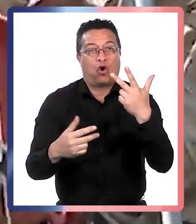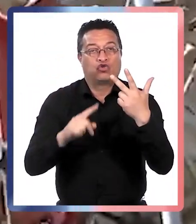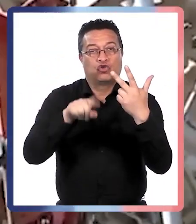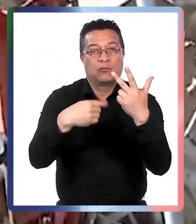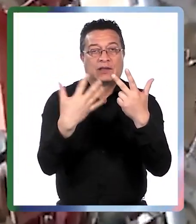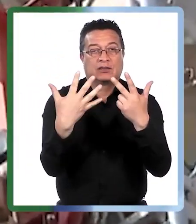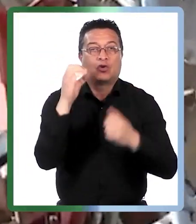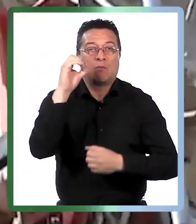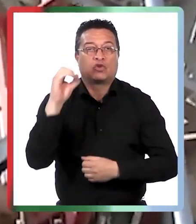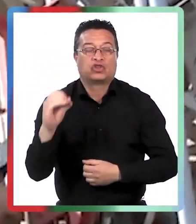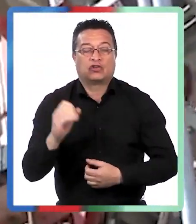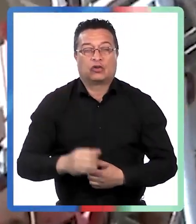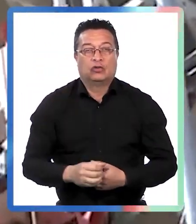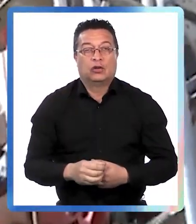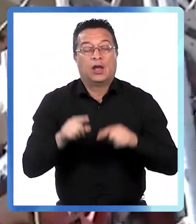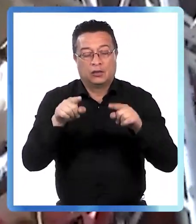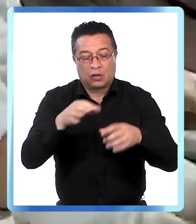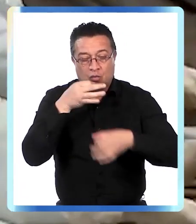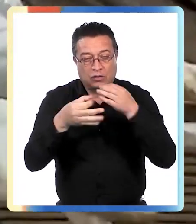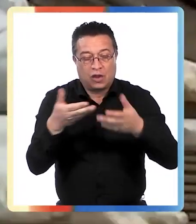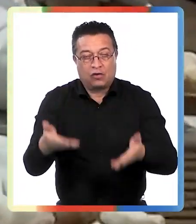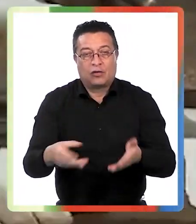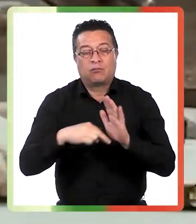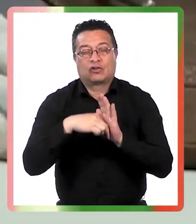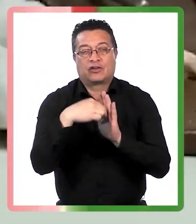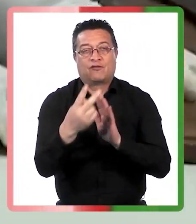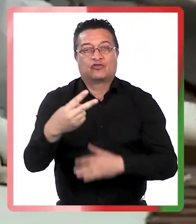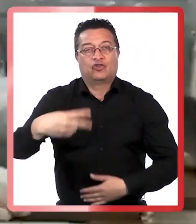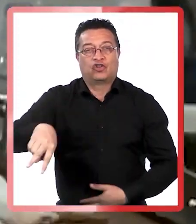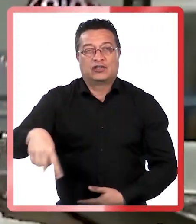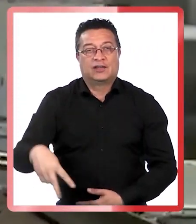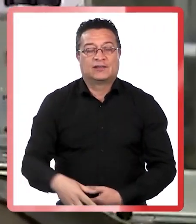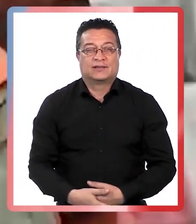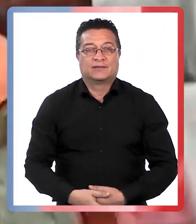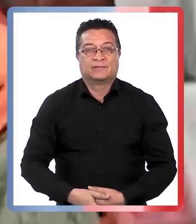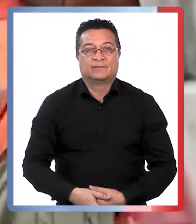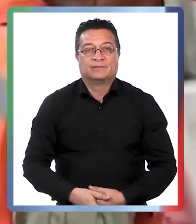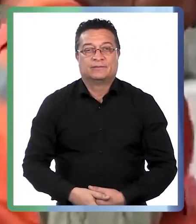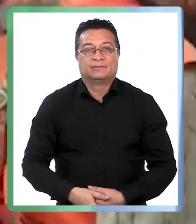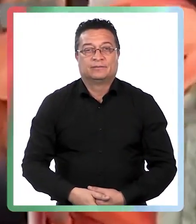8,5%. Esto y mucho más en Portavoz Noticias.